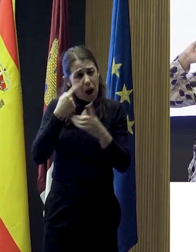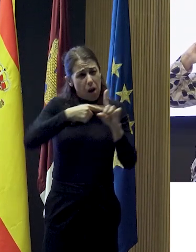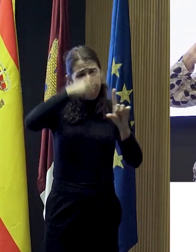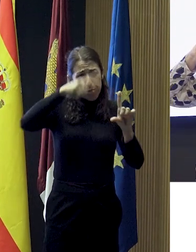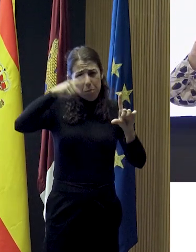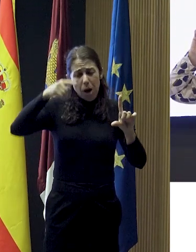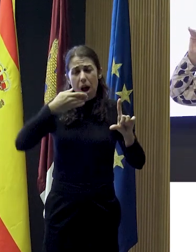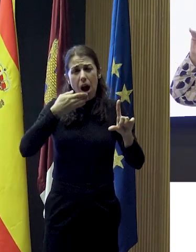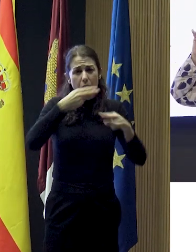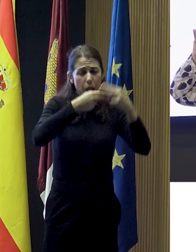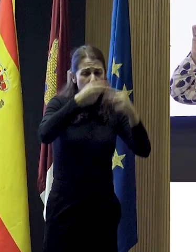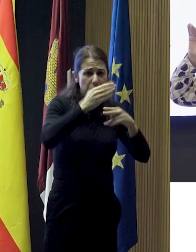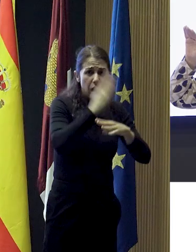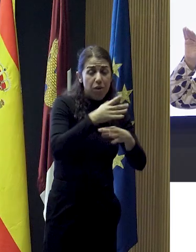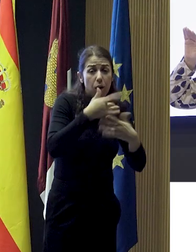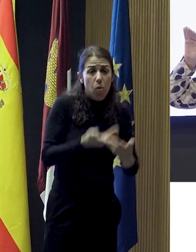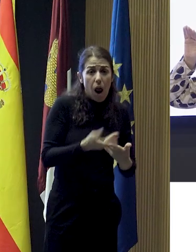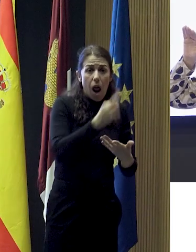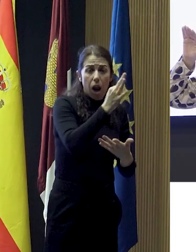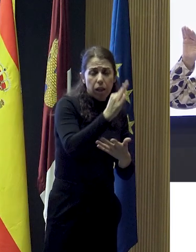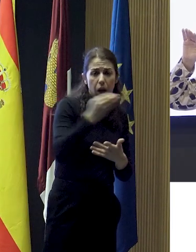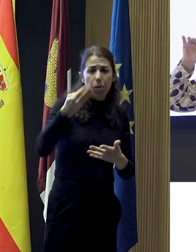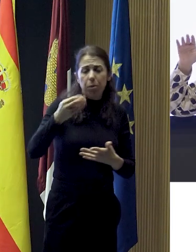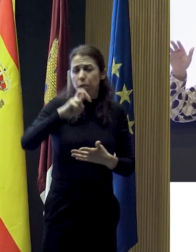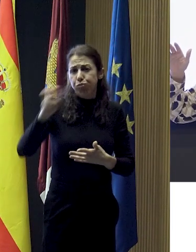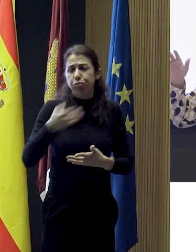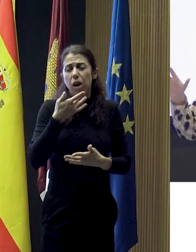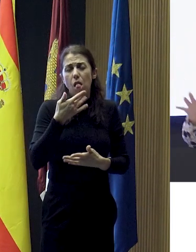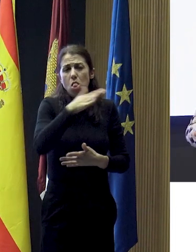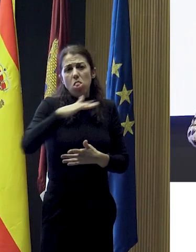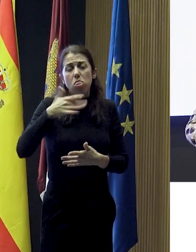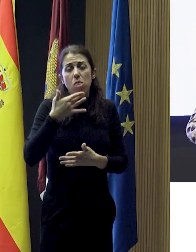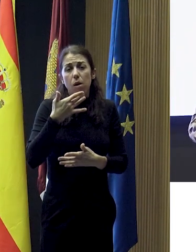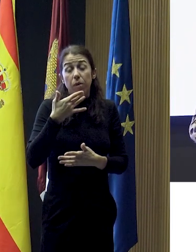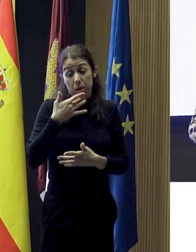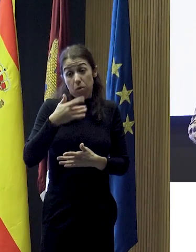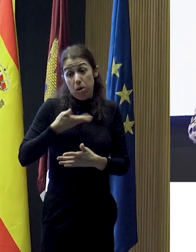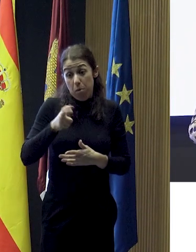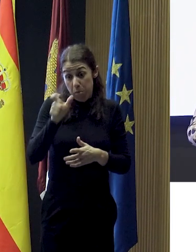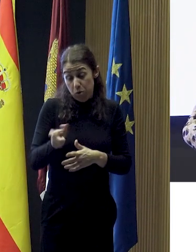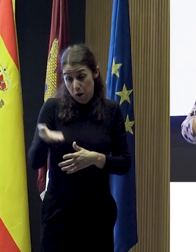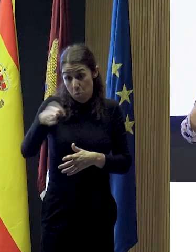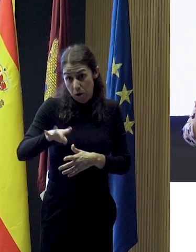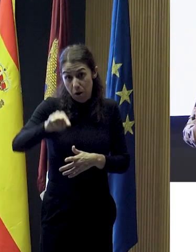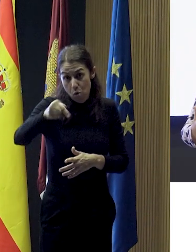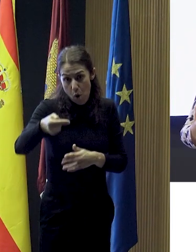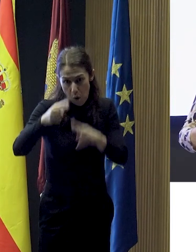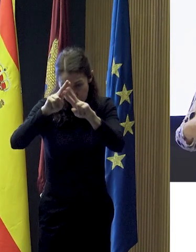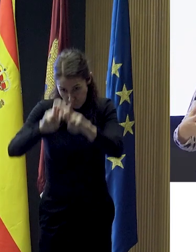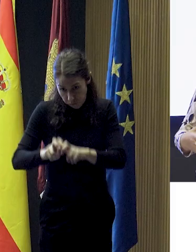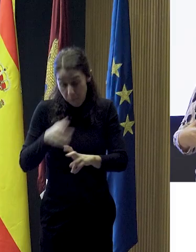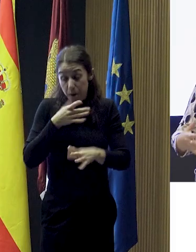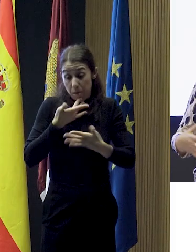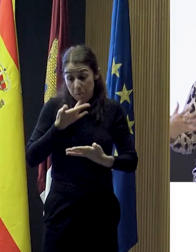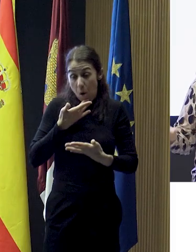las proteínas aberrantes, el beta-amiloide y la tau hiperfosforilada, donde en la autopsia, pero no nos interesa la autopsia, ya hay marcadores